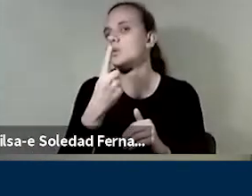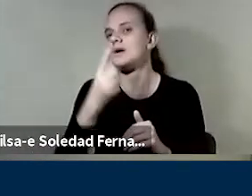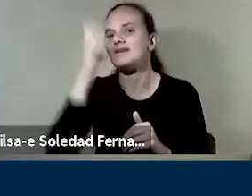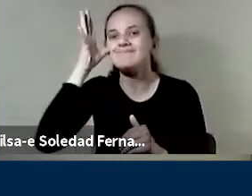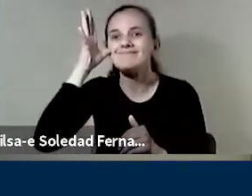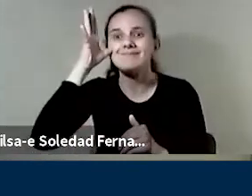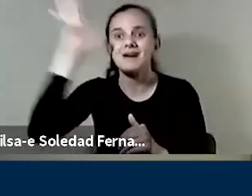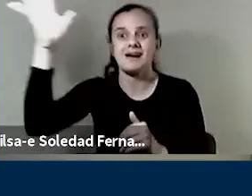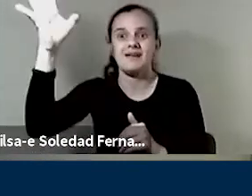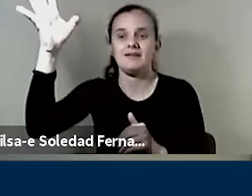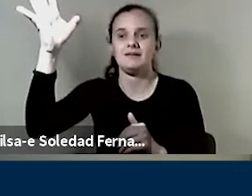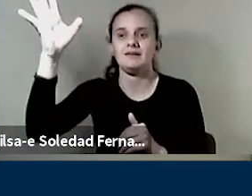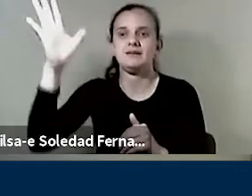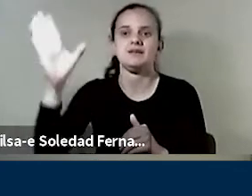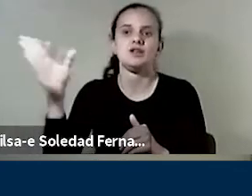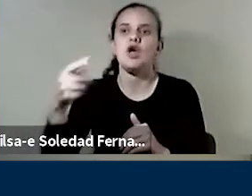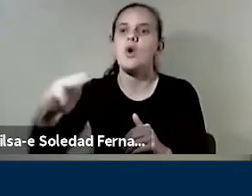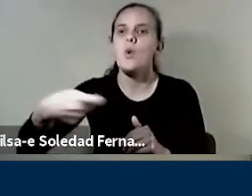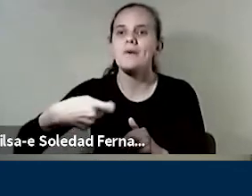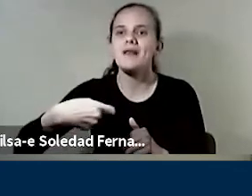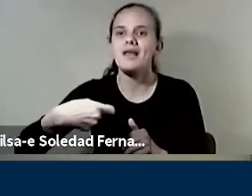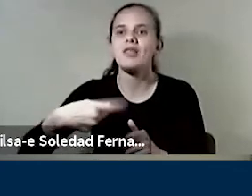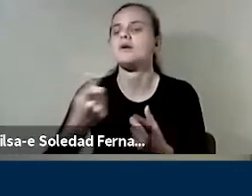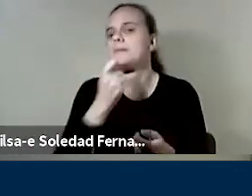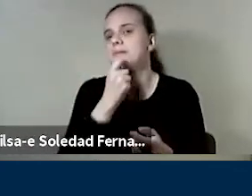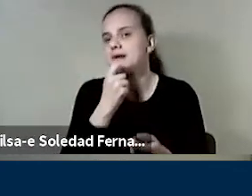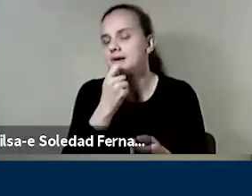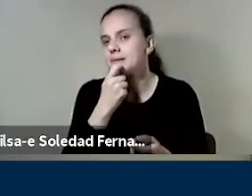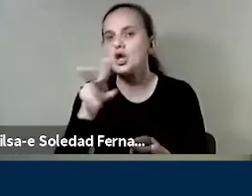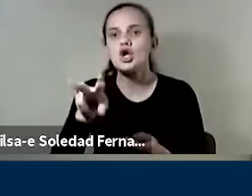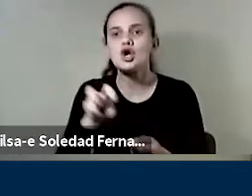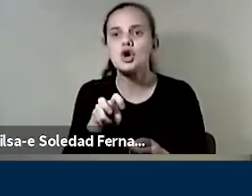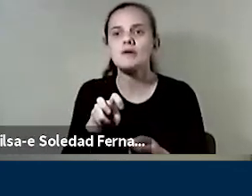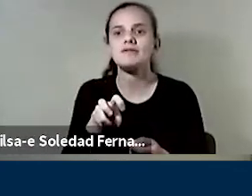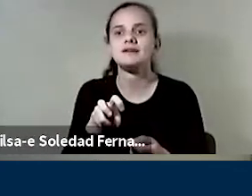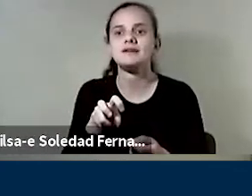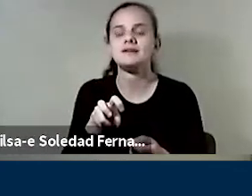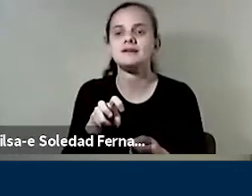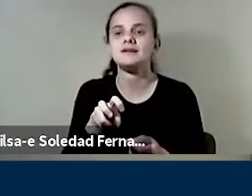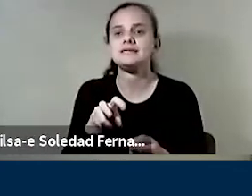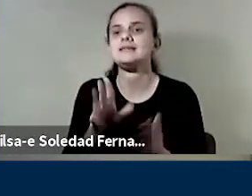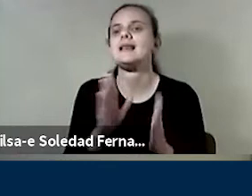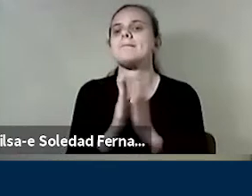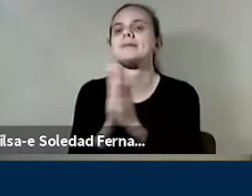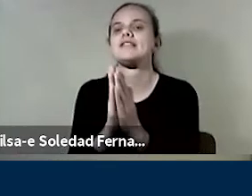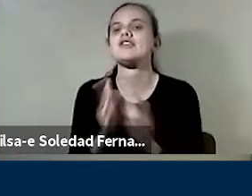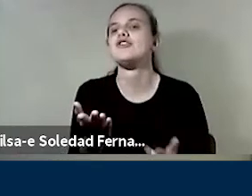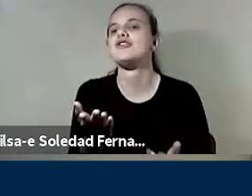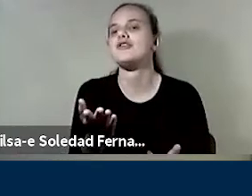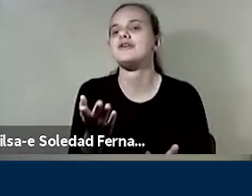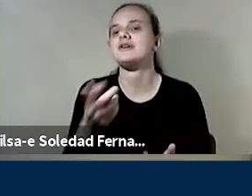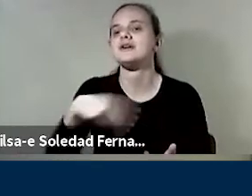es el tema de la pandemia, que esperemos que pronto se termine, uno de los grandes problemas que hubo fue cuando los jubilados tuvieron que cobrar